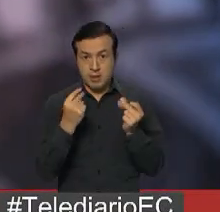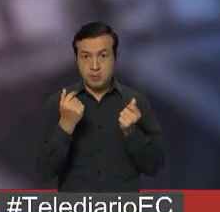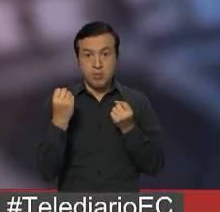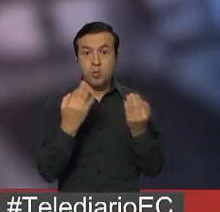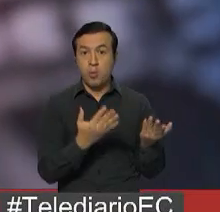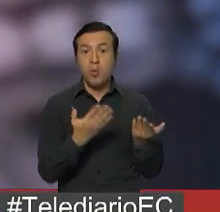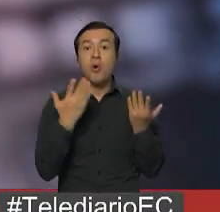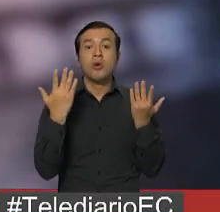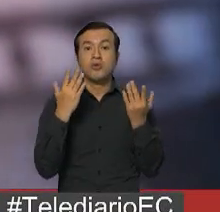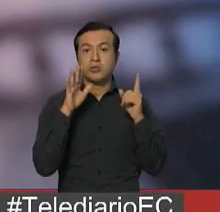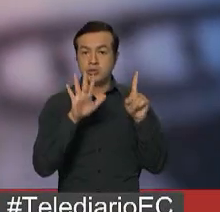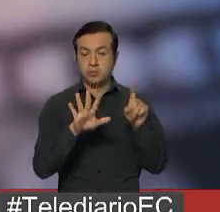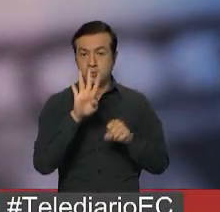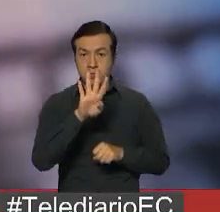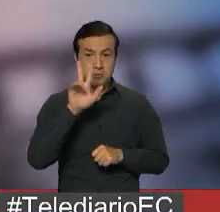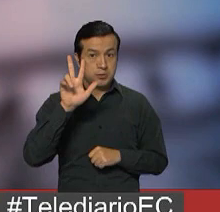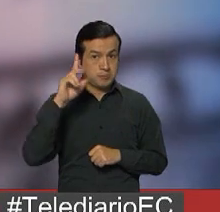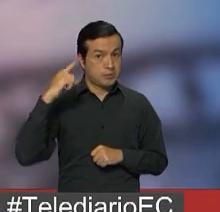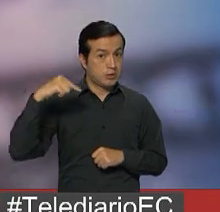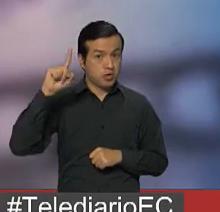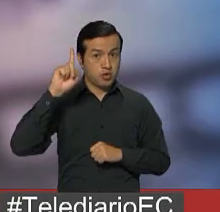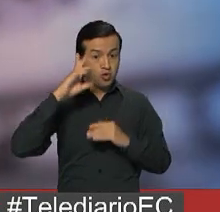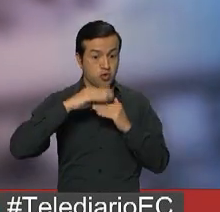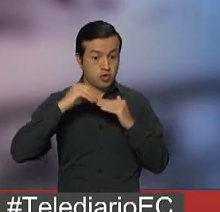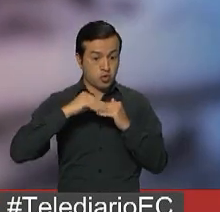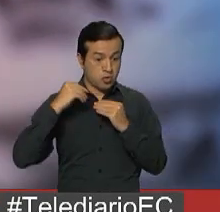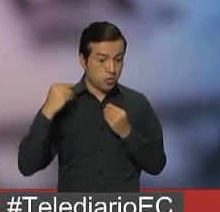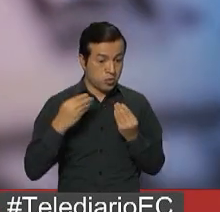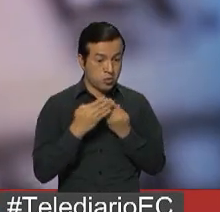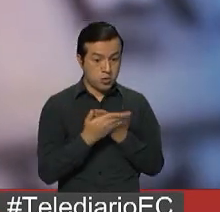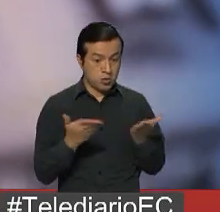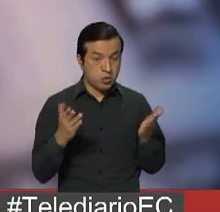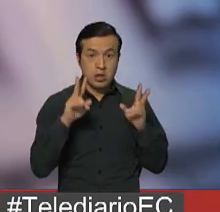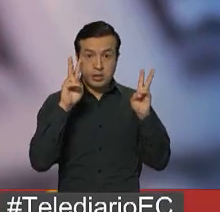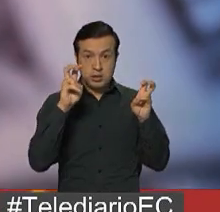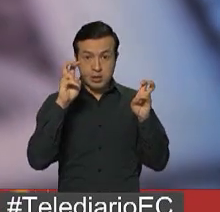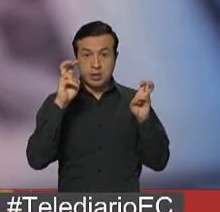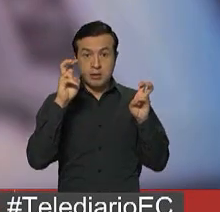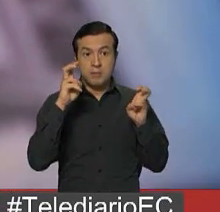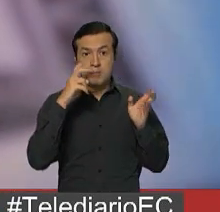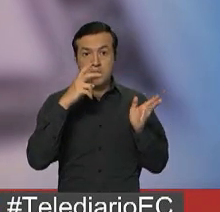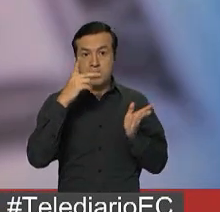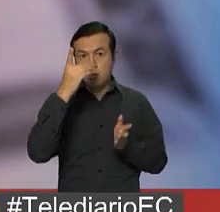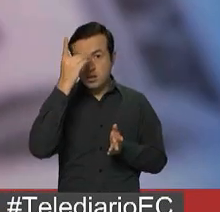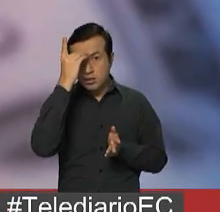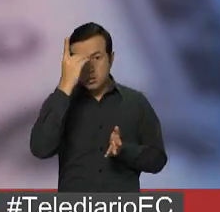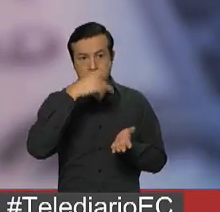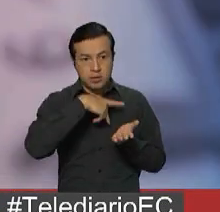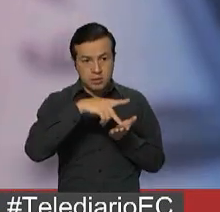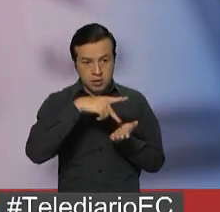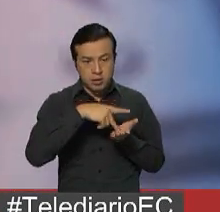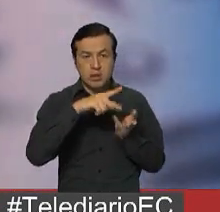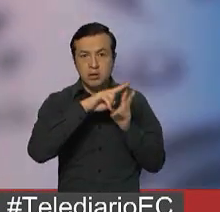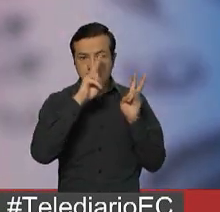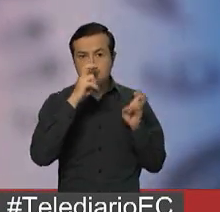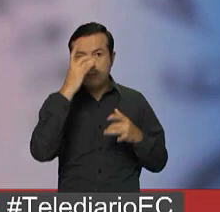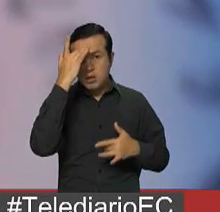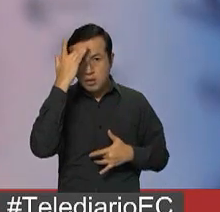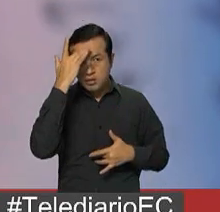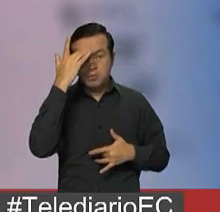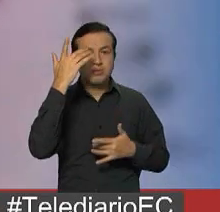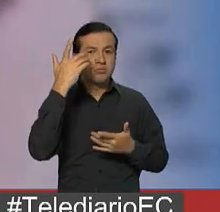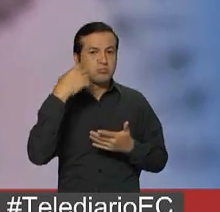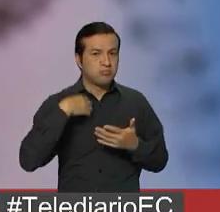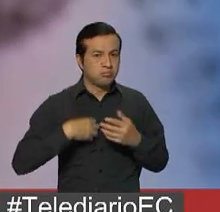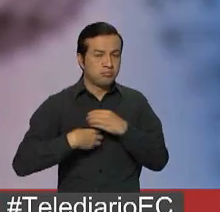643 millones de dólares que se destinarán a cumplir con las necesidades de la balanza de pagos derivadas del brote del cob y 19